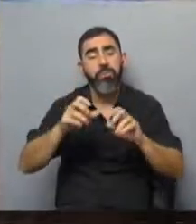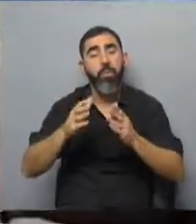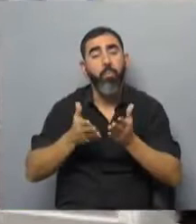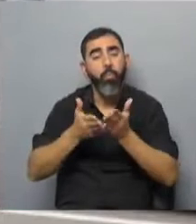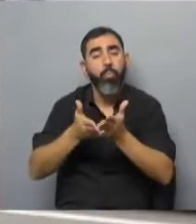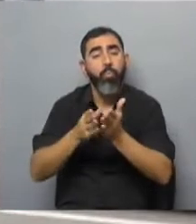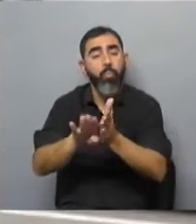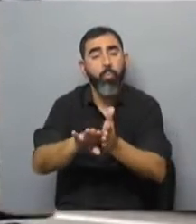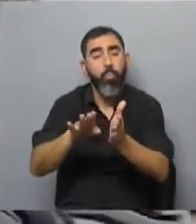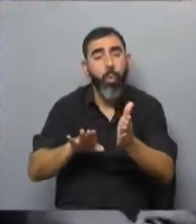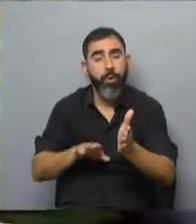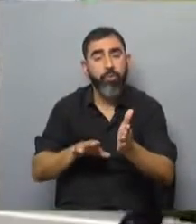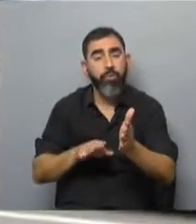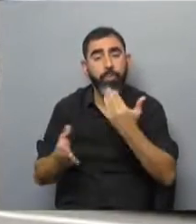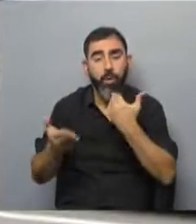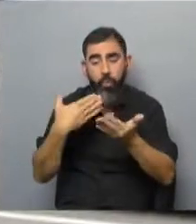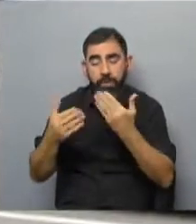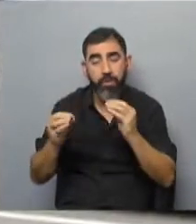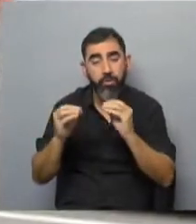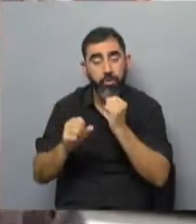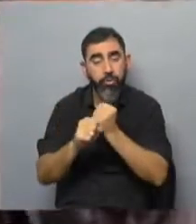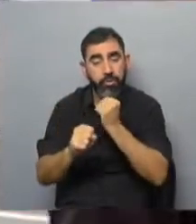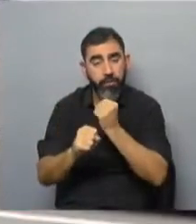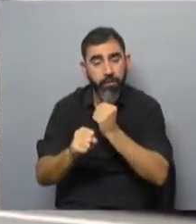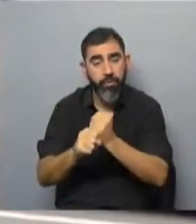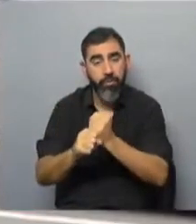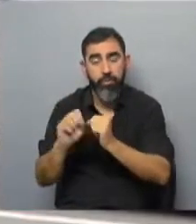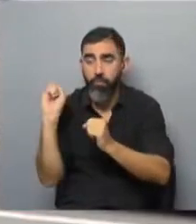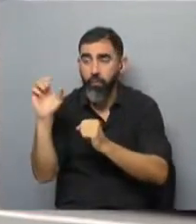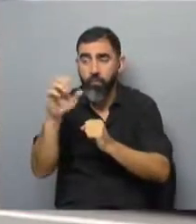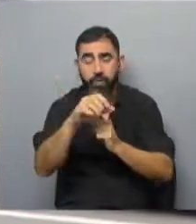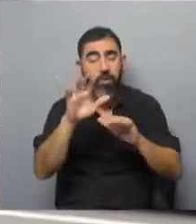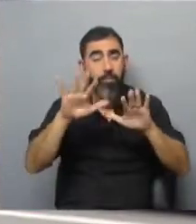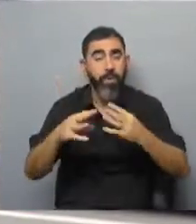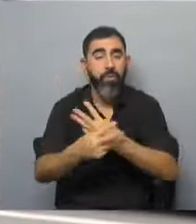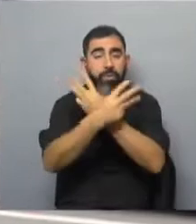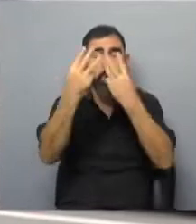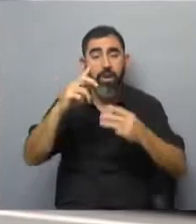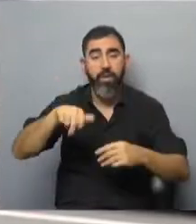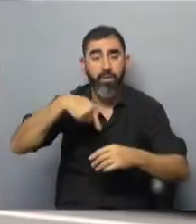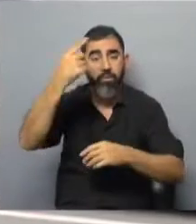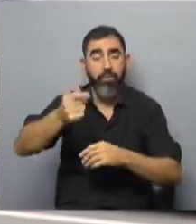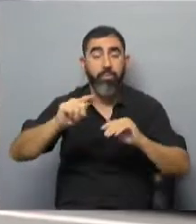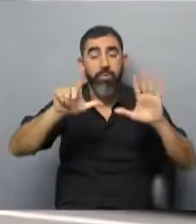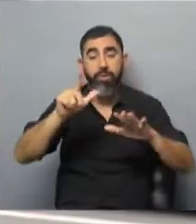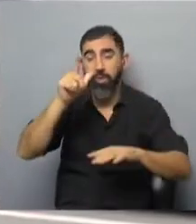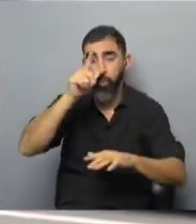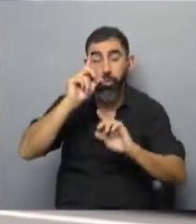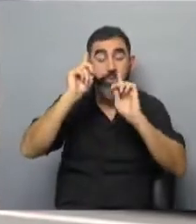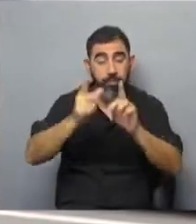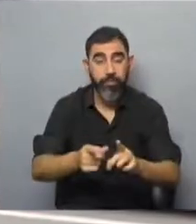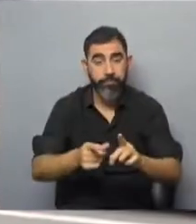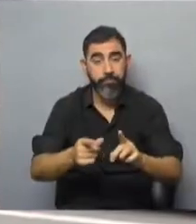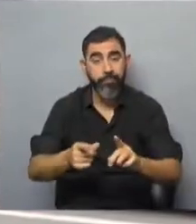puerto para conversar con los trabajadores, para hacer una volanteada por el paro general del próximo 7 de julio, en